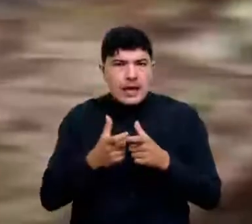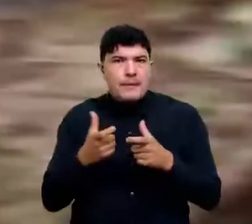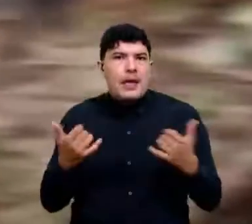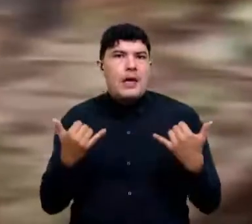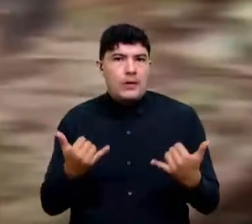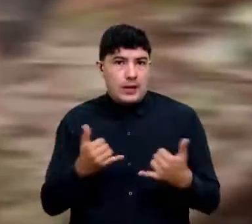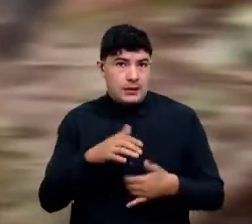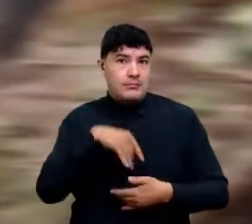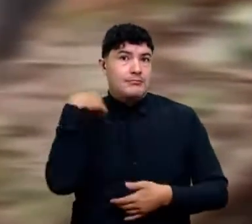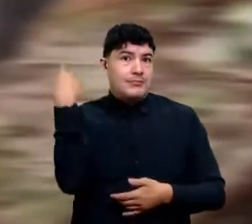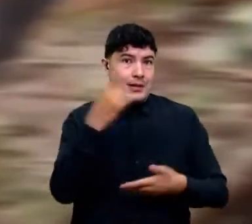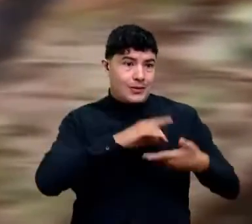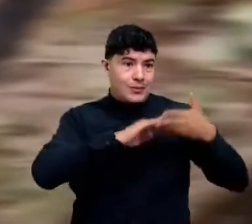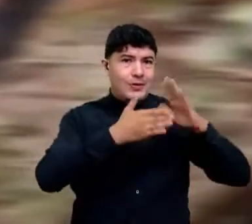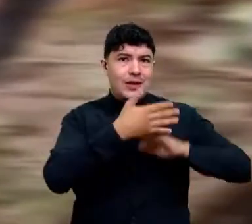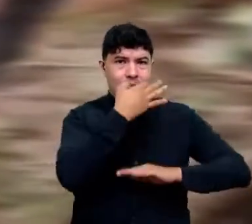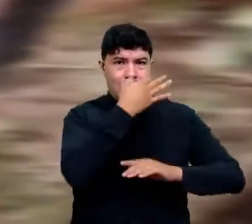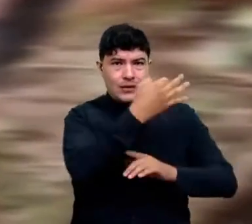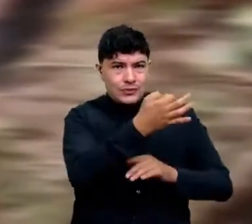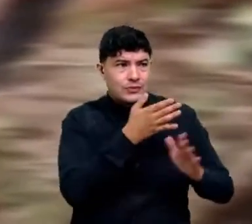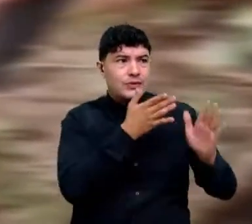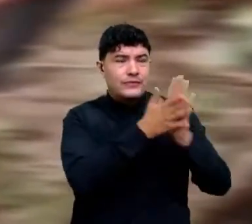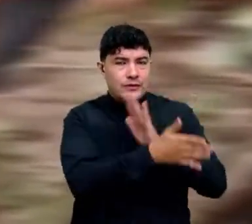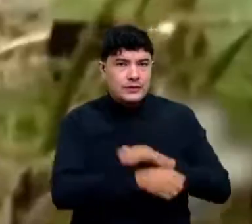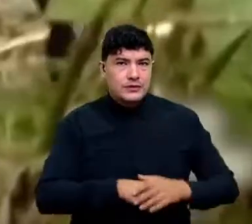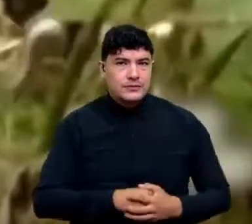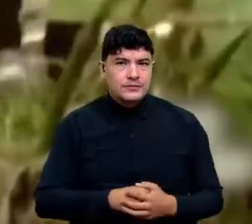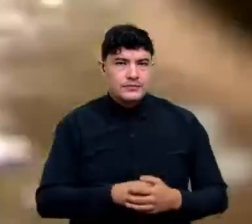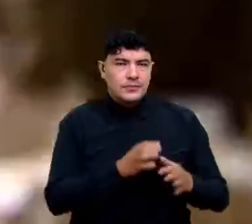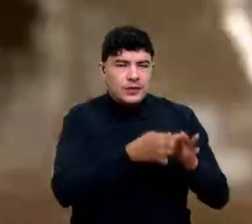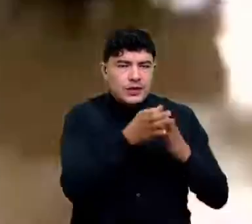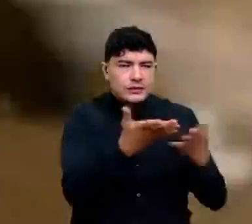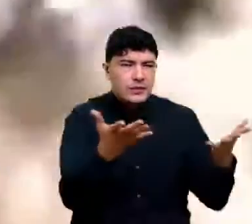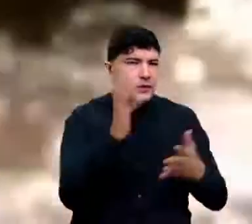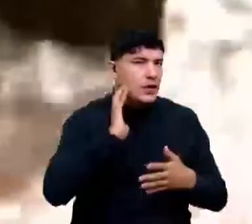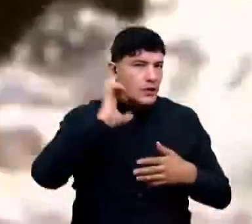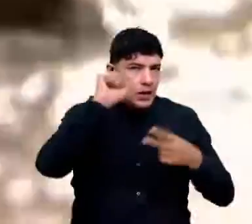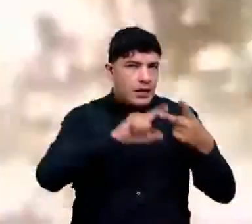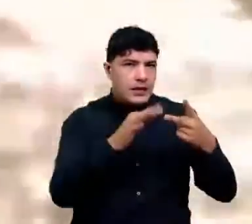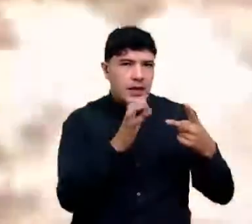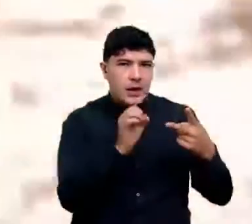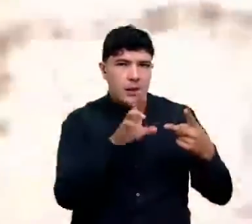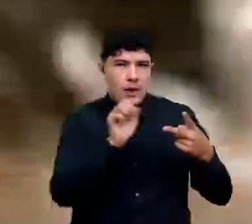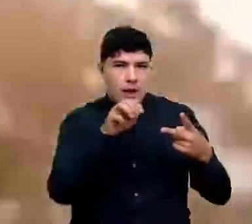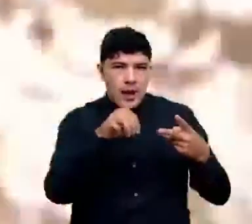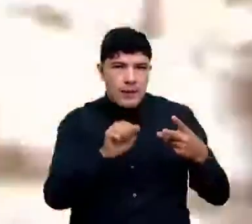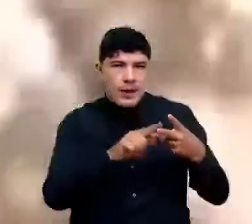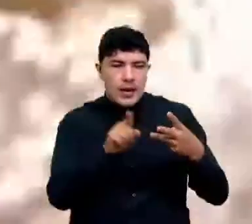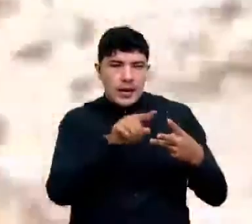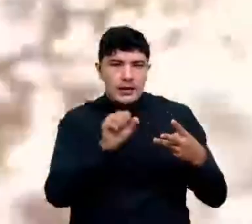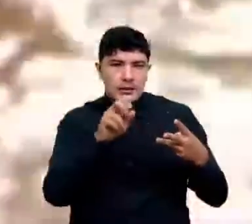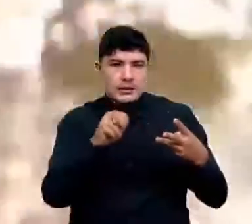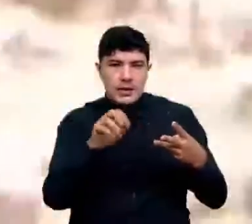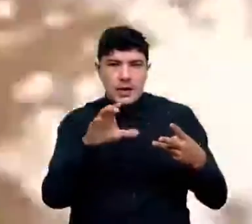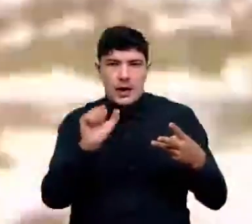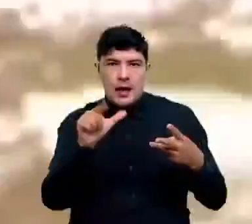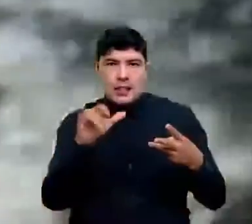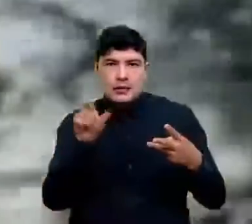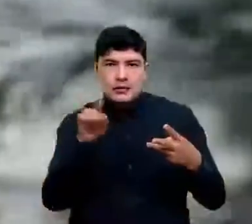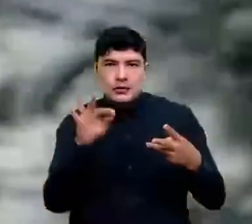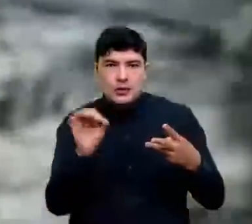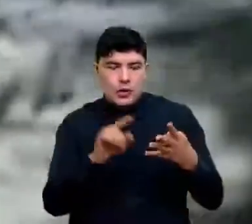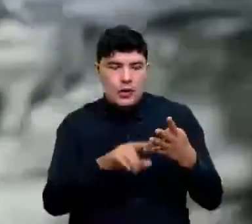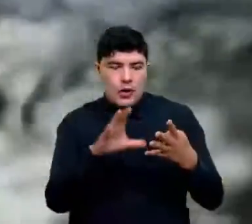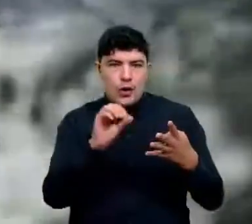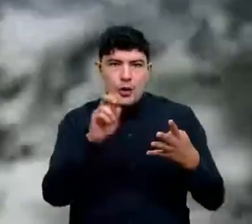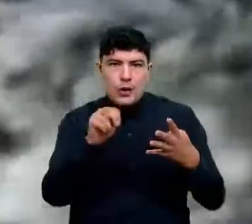de la comunidad en las diferentes zonas del departamento, siendo los municipios de Ocaña, Teorama, San Calixto y Convención los más